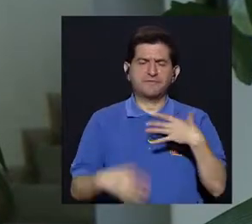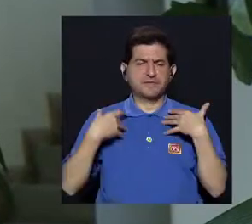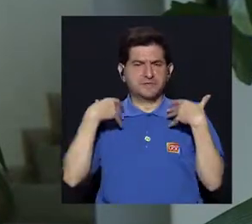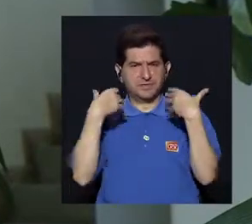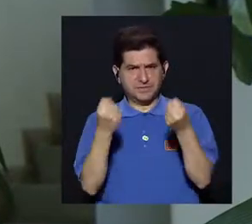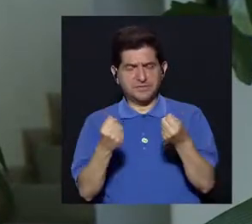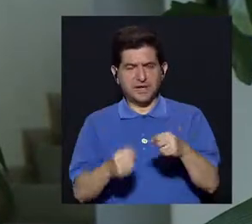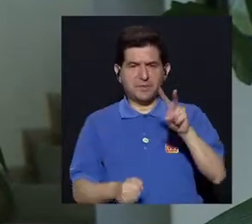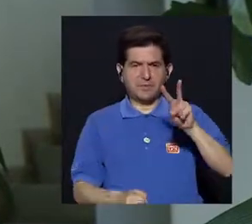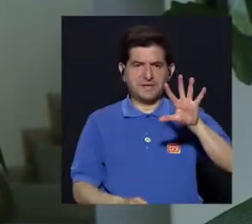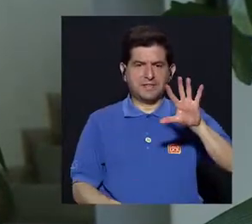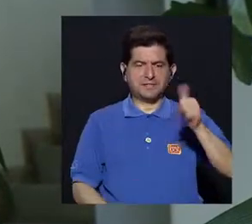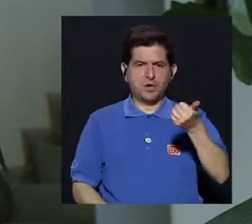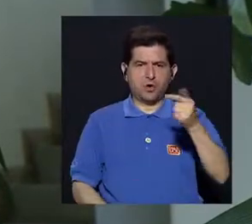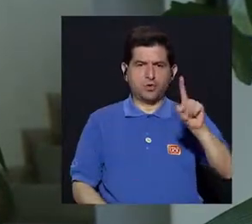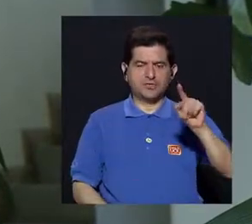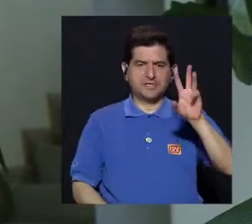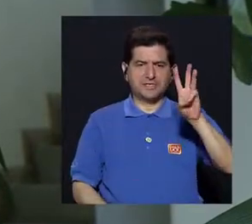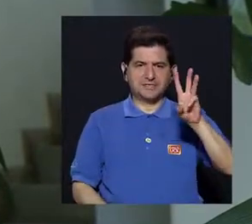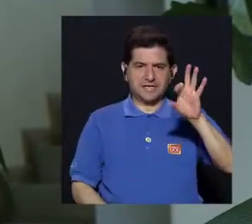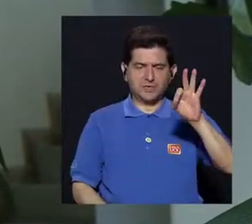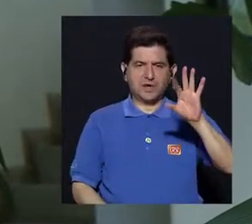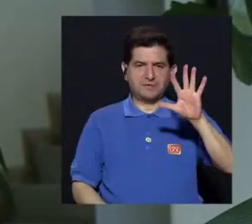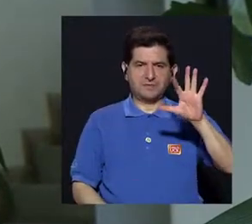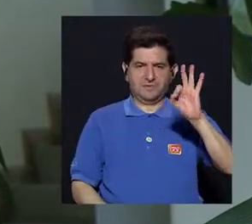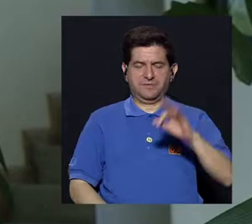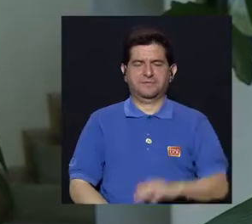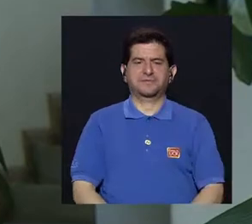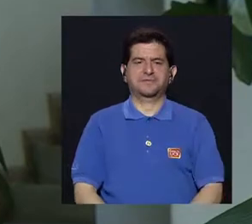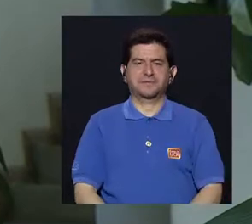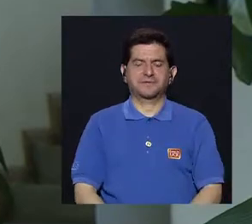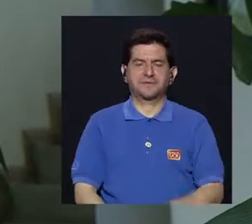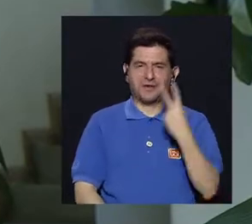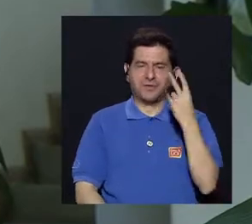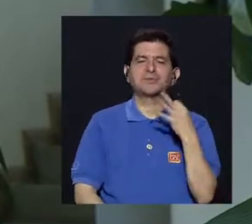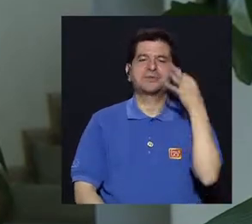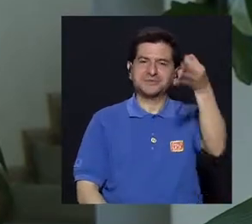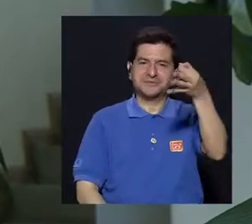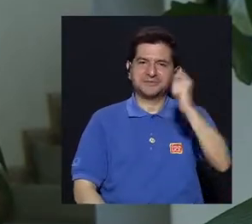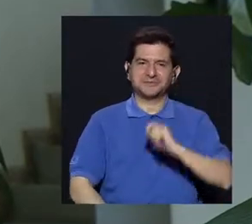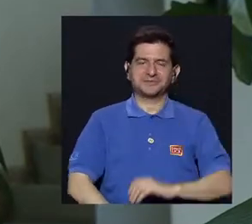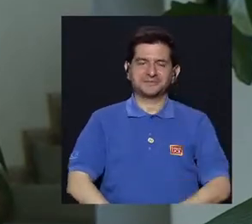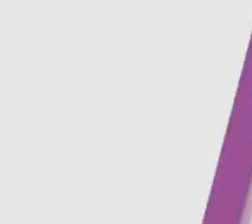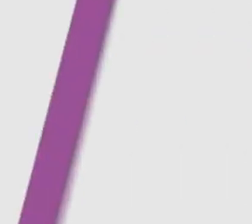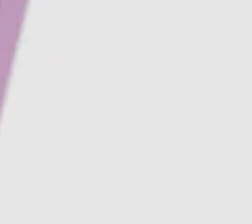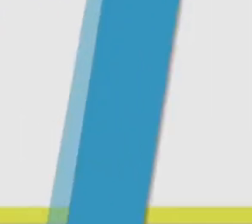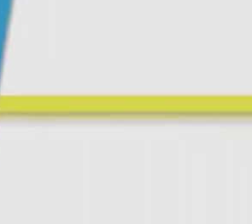la salud al 2511-6959. Hasta la próxima.